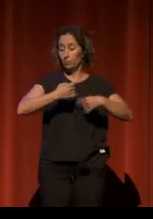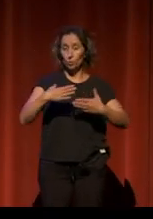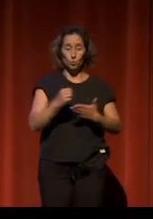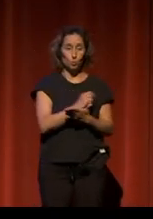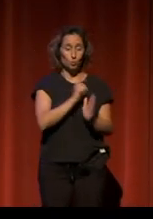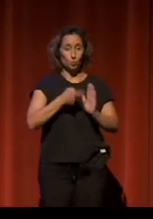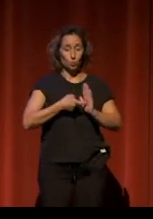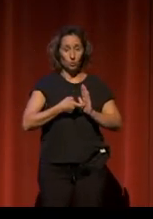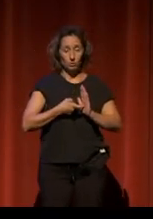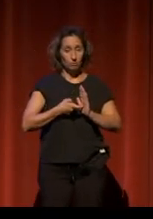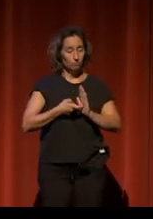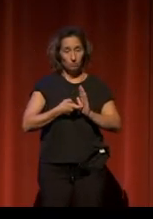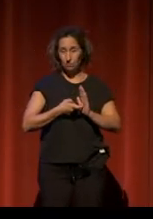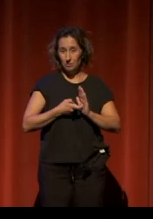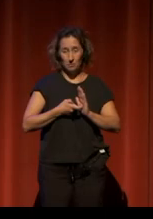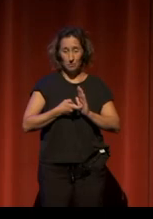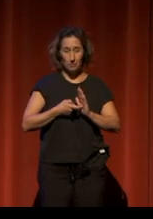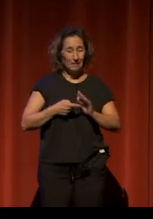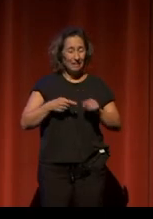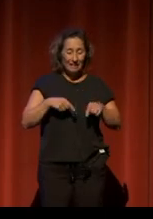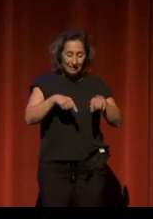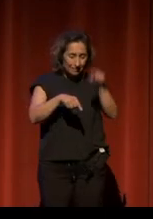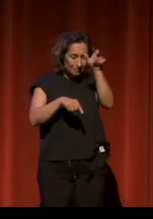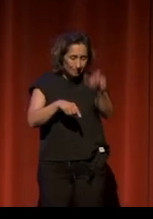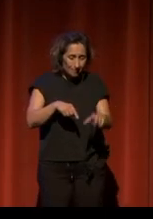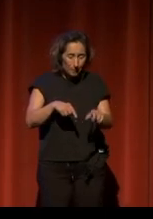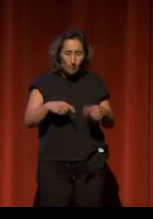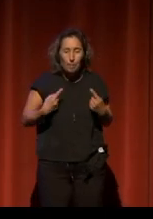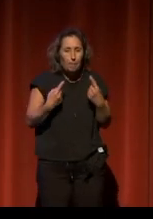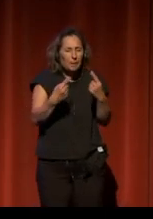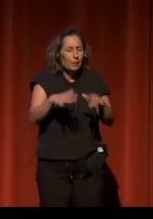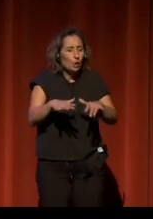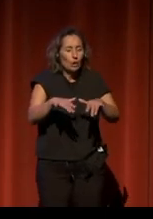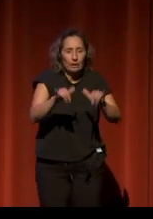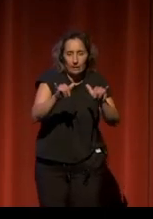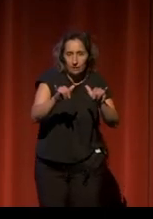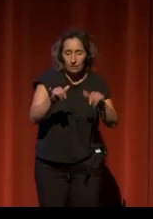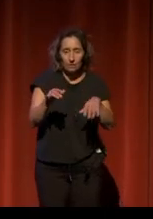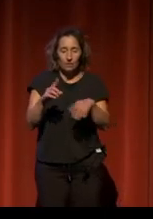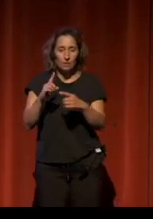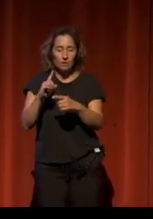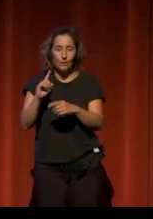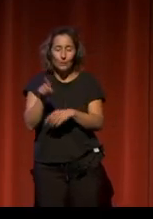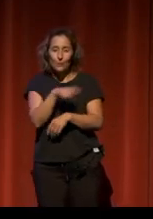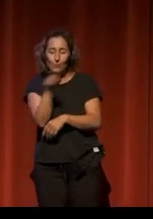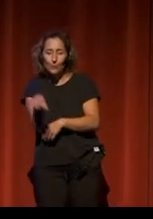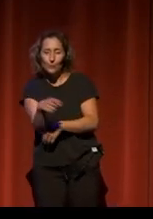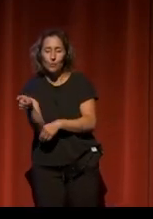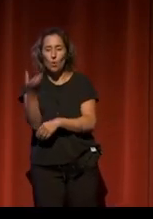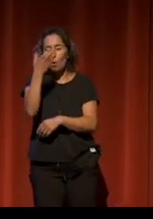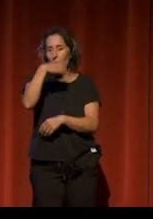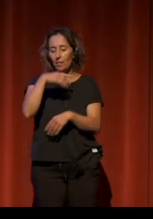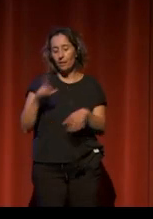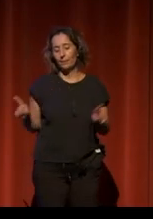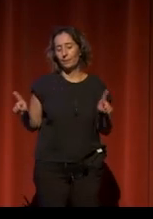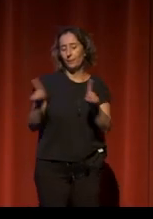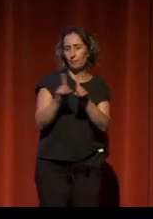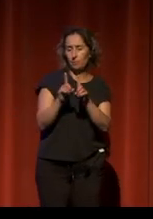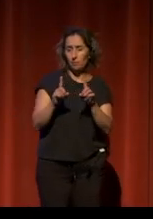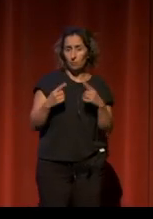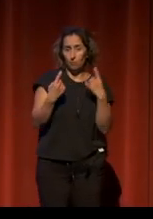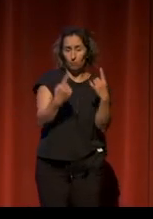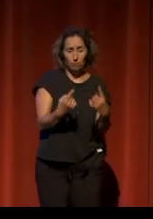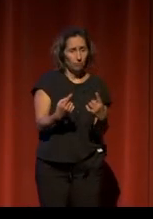no pues ni siquiera fue el primero no en tener uno un un hacer con una serpiente y con una manzana no antes estuvieron